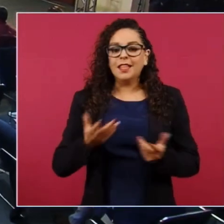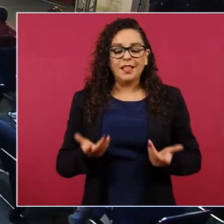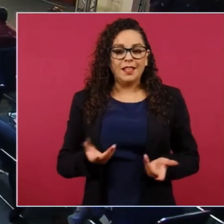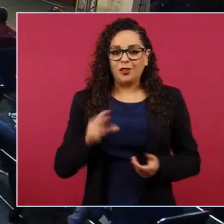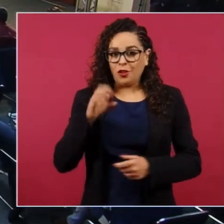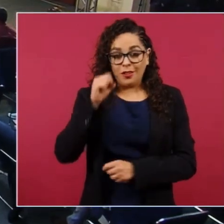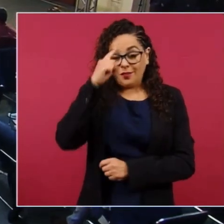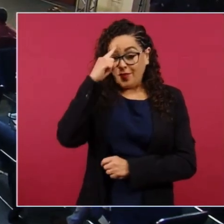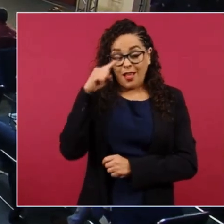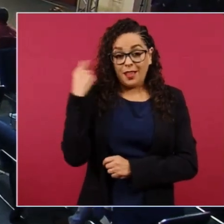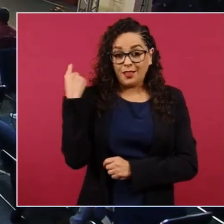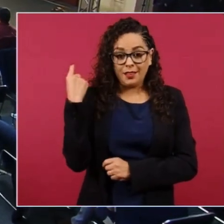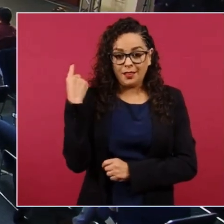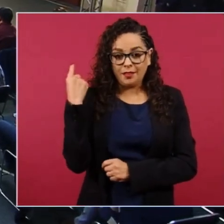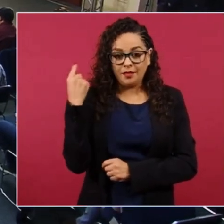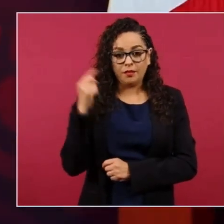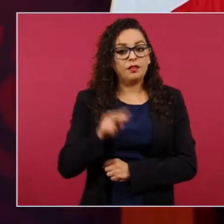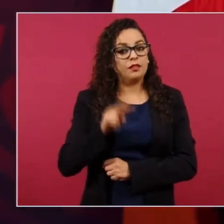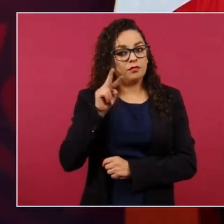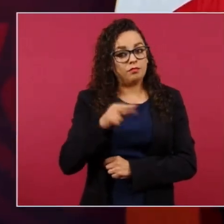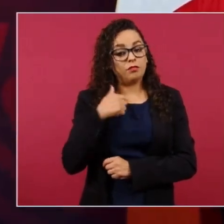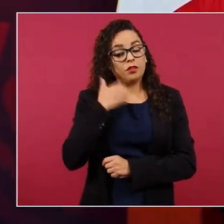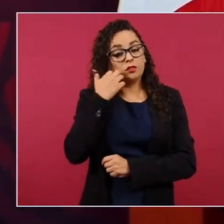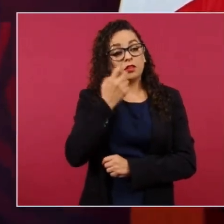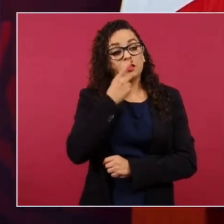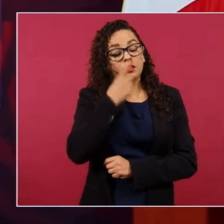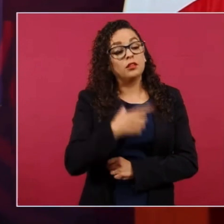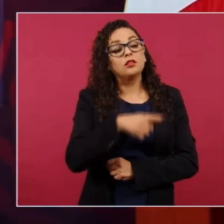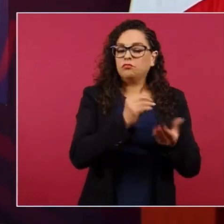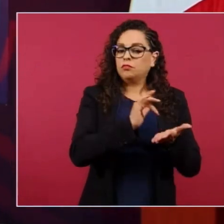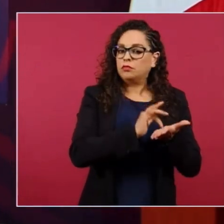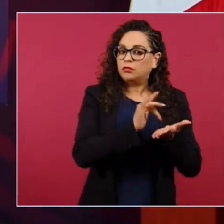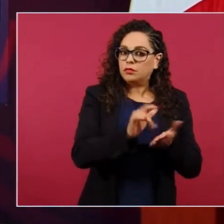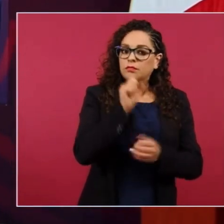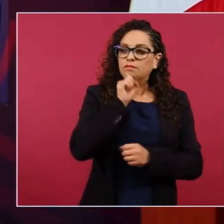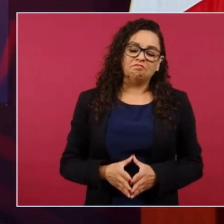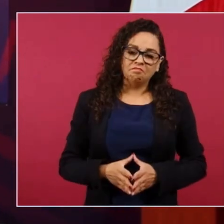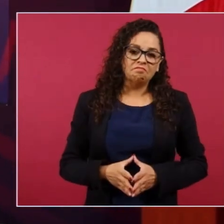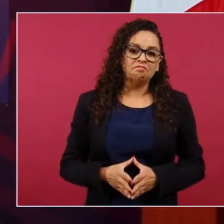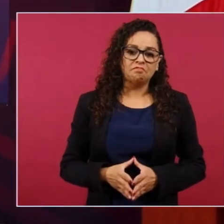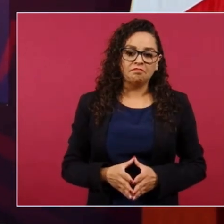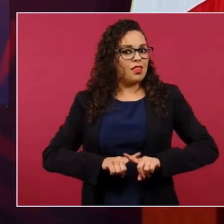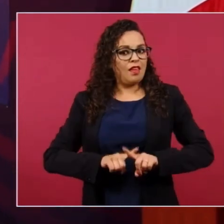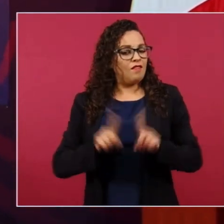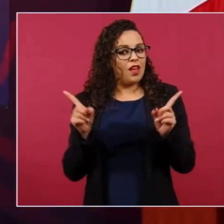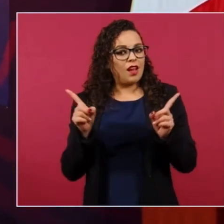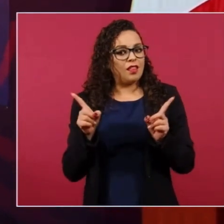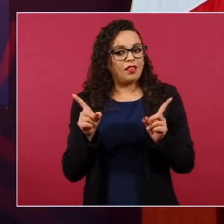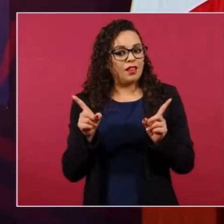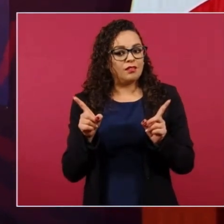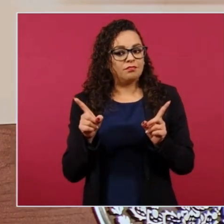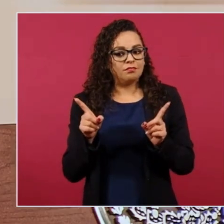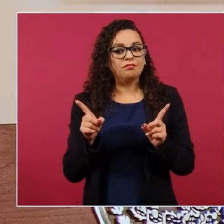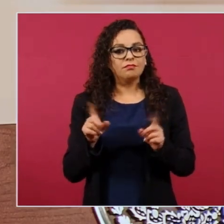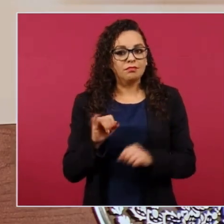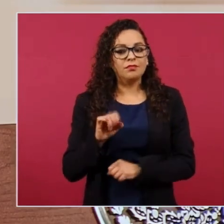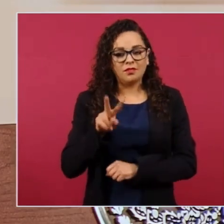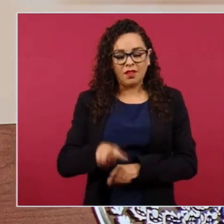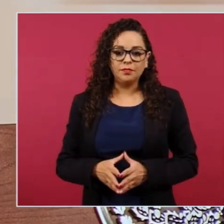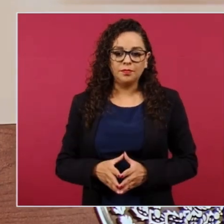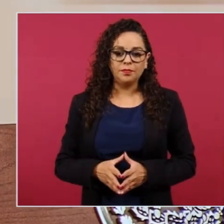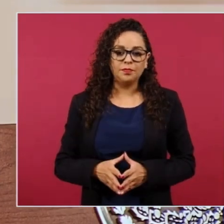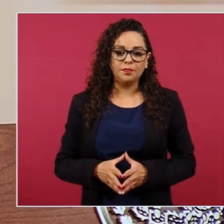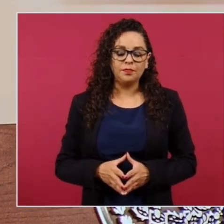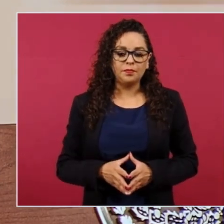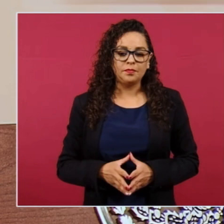agradecerle al Ejército y también a la Secretaría de Marina, que ya es otra, con el